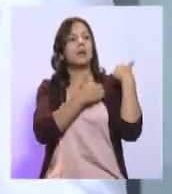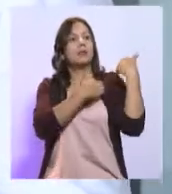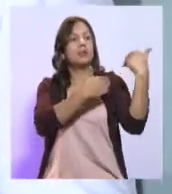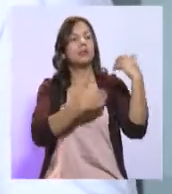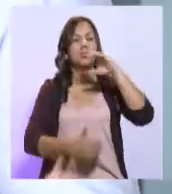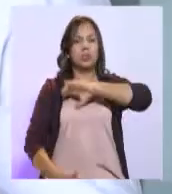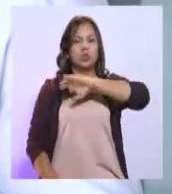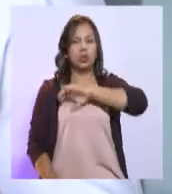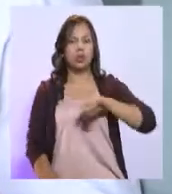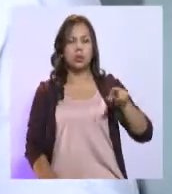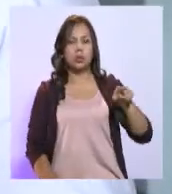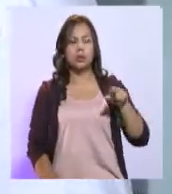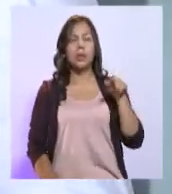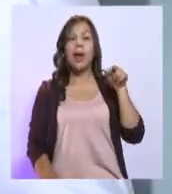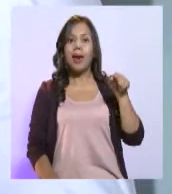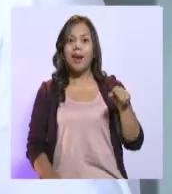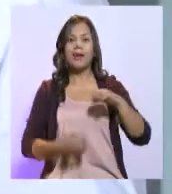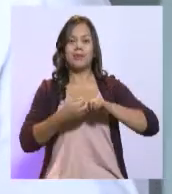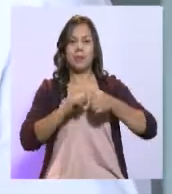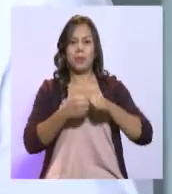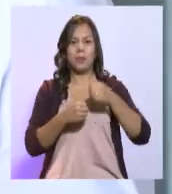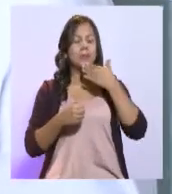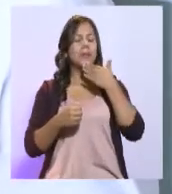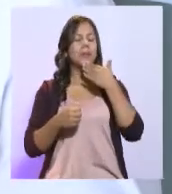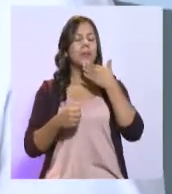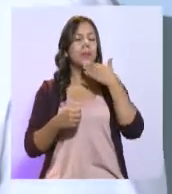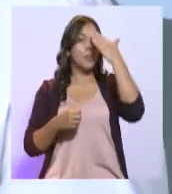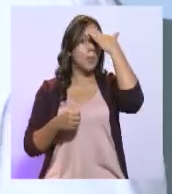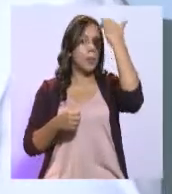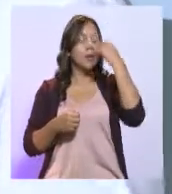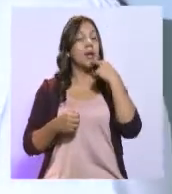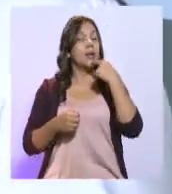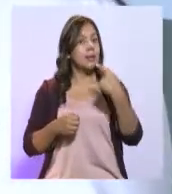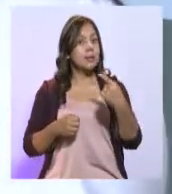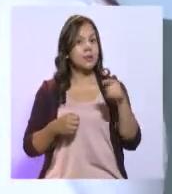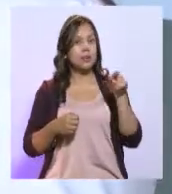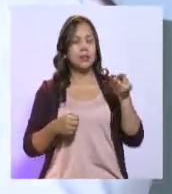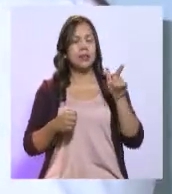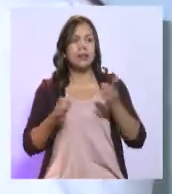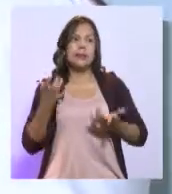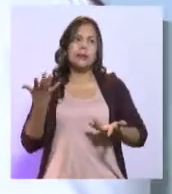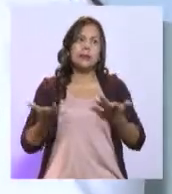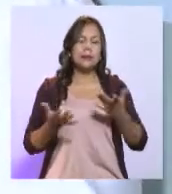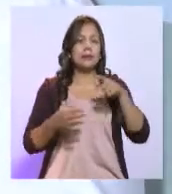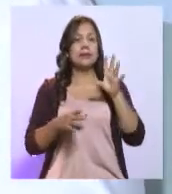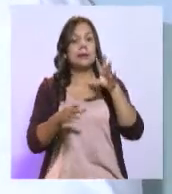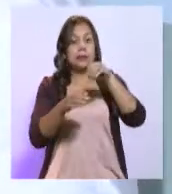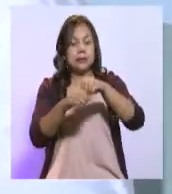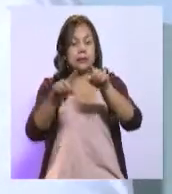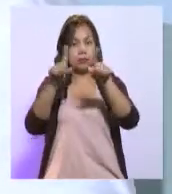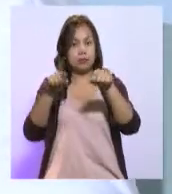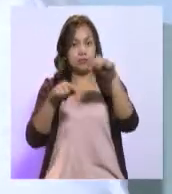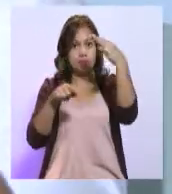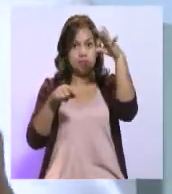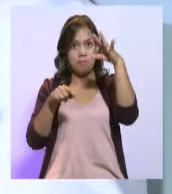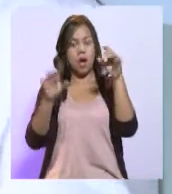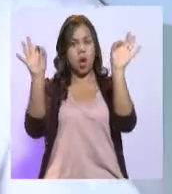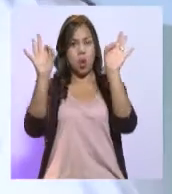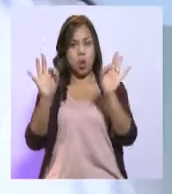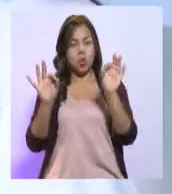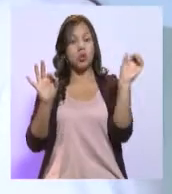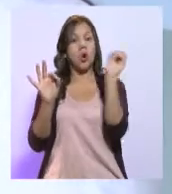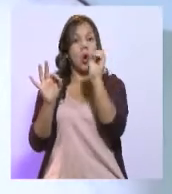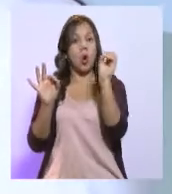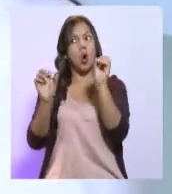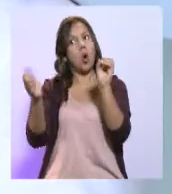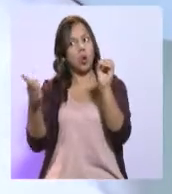pues la controversia es en efecto si es que esto debe mantenerse dentro de la planilla eléctrica y hay la otra